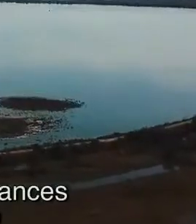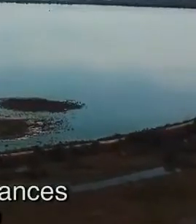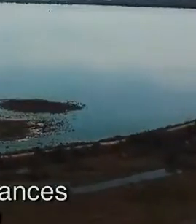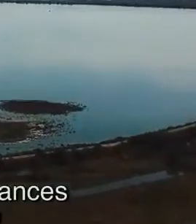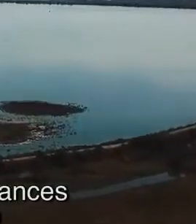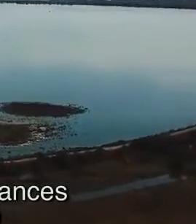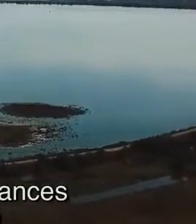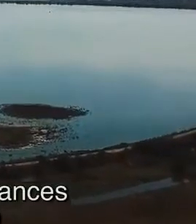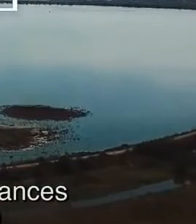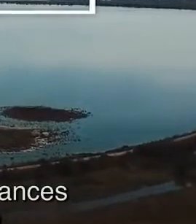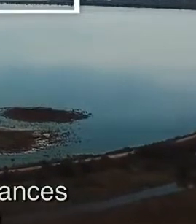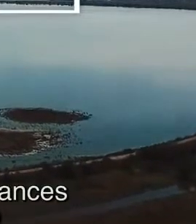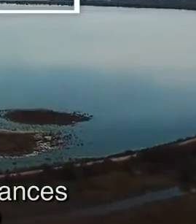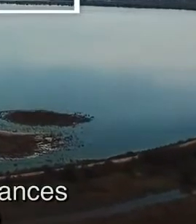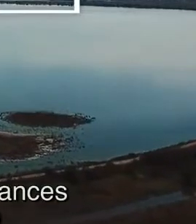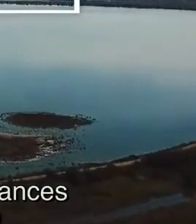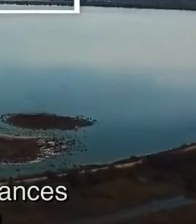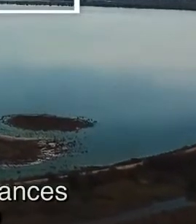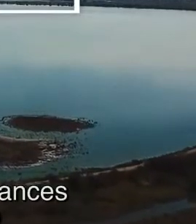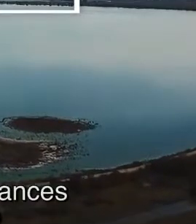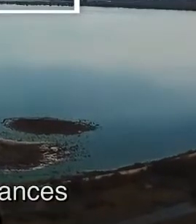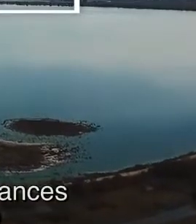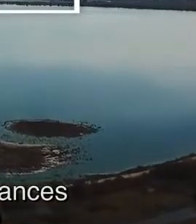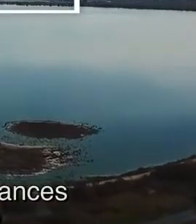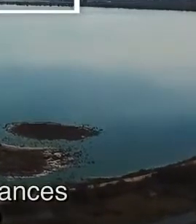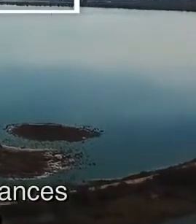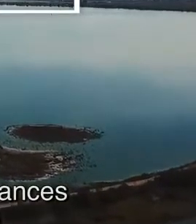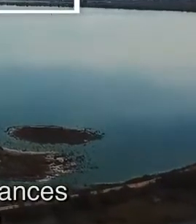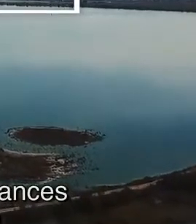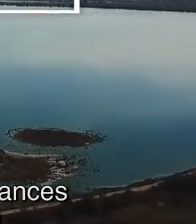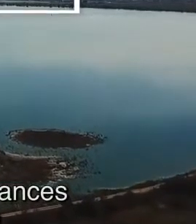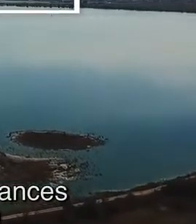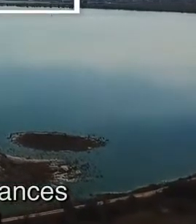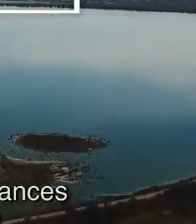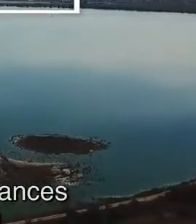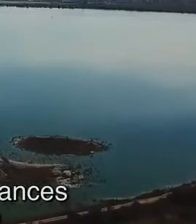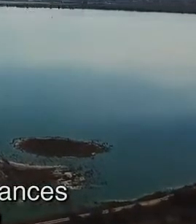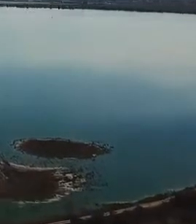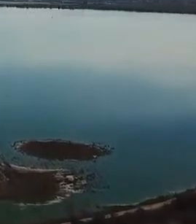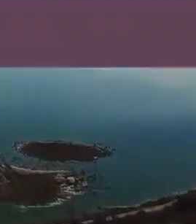Comisión Nacional del Agua informa los avances del proyecto ecológico Lago de Texcoco.